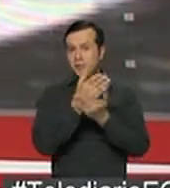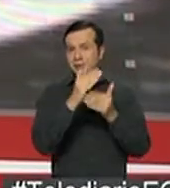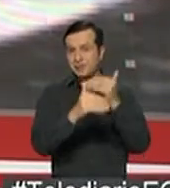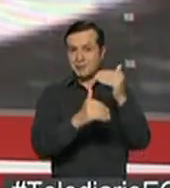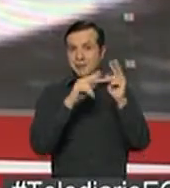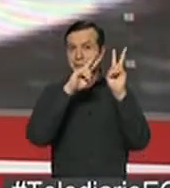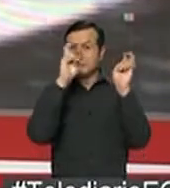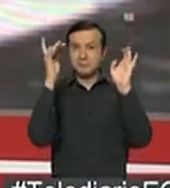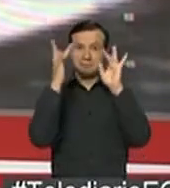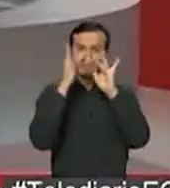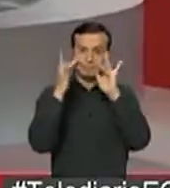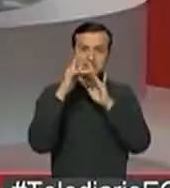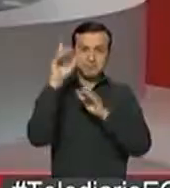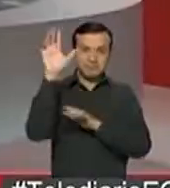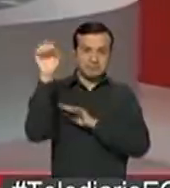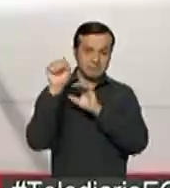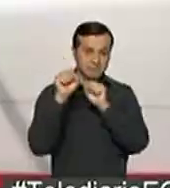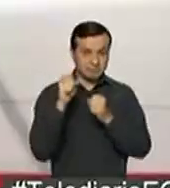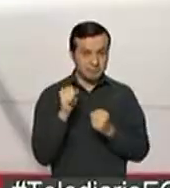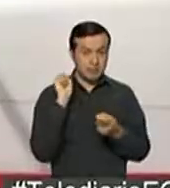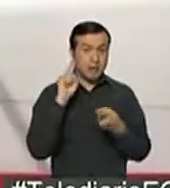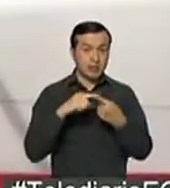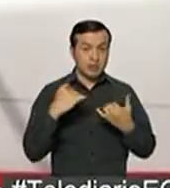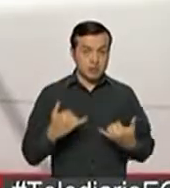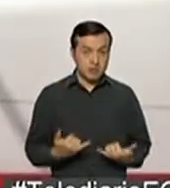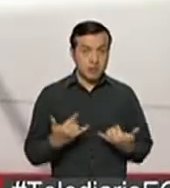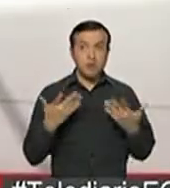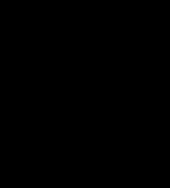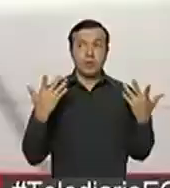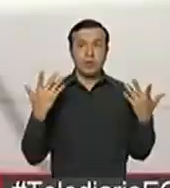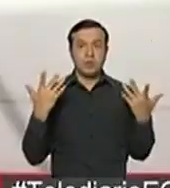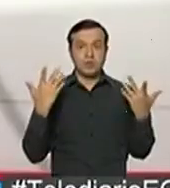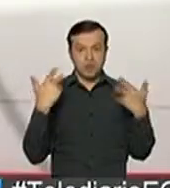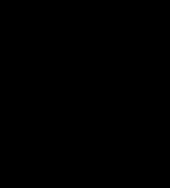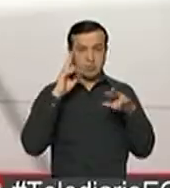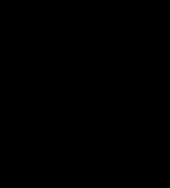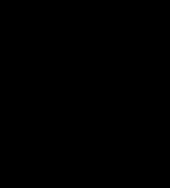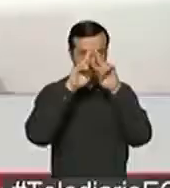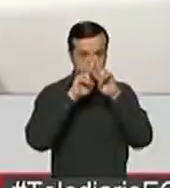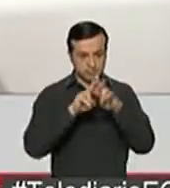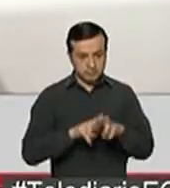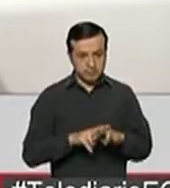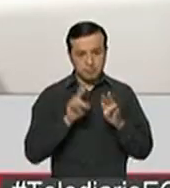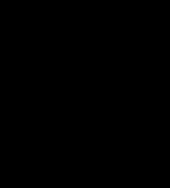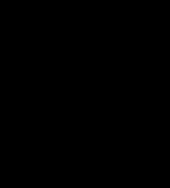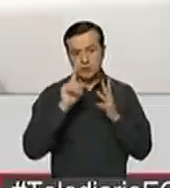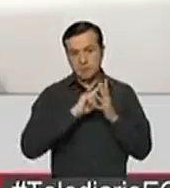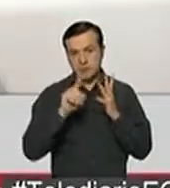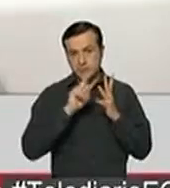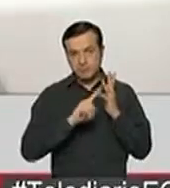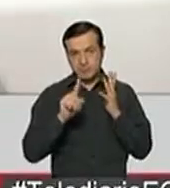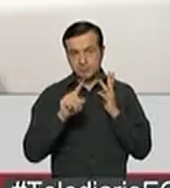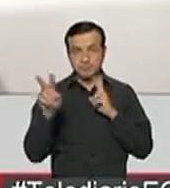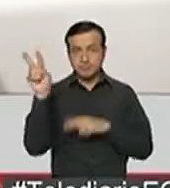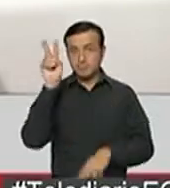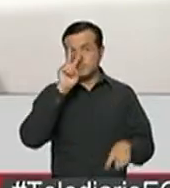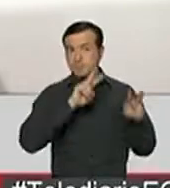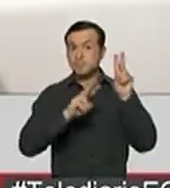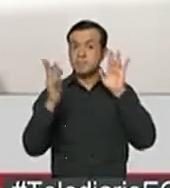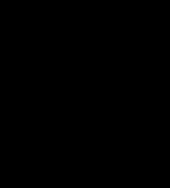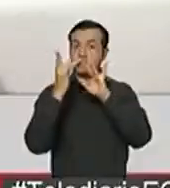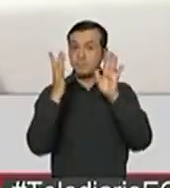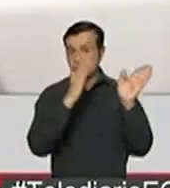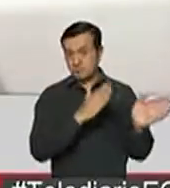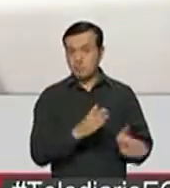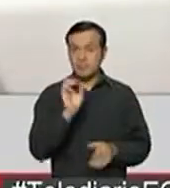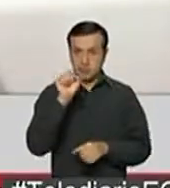proceso. Al momento todavía la agencia se encuentra trabajando en la depuración correspondiente a los diferentes catastros. Uh-huh. Tenemos planificado sí